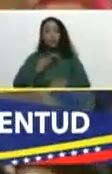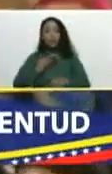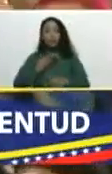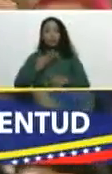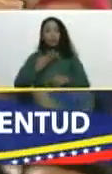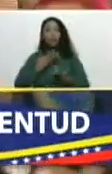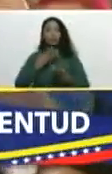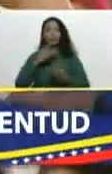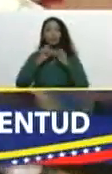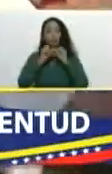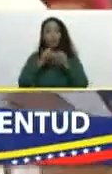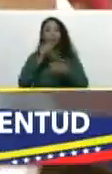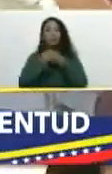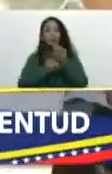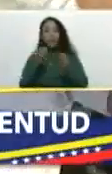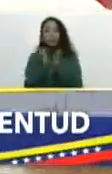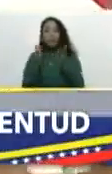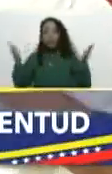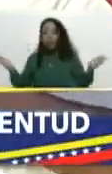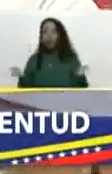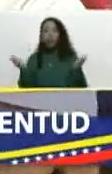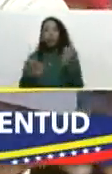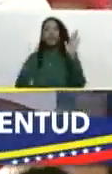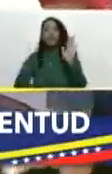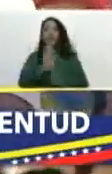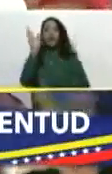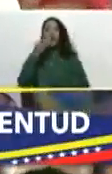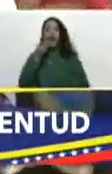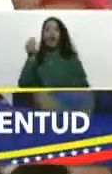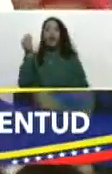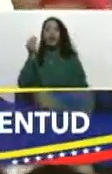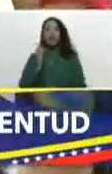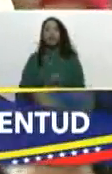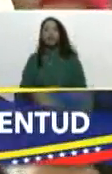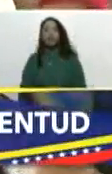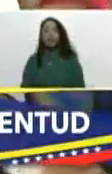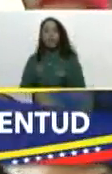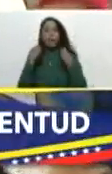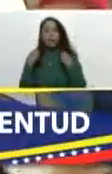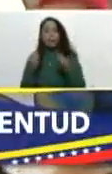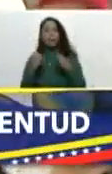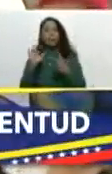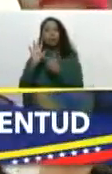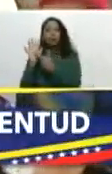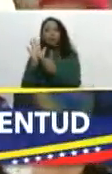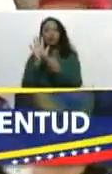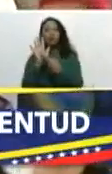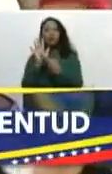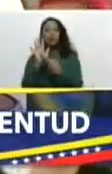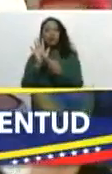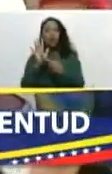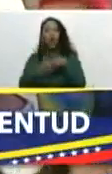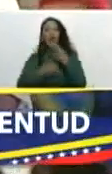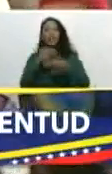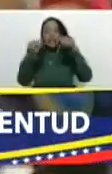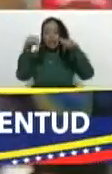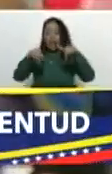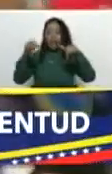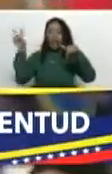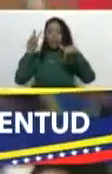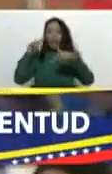desde allí se siga promoviendo el desarrollo de la juventud para mostrar lo hecho en Venezuela, para mostrar